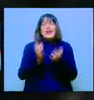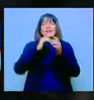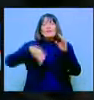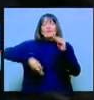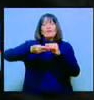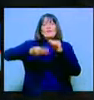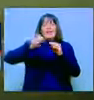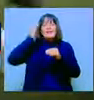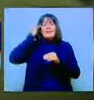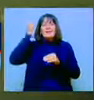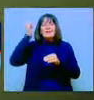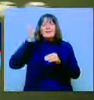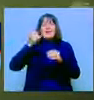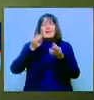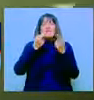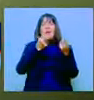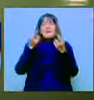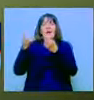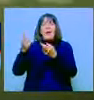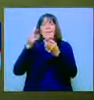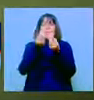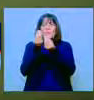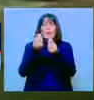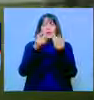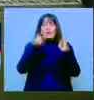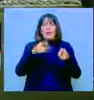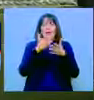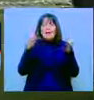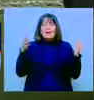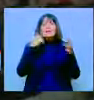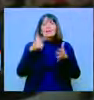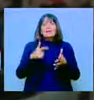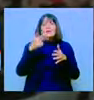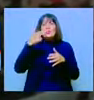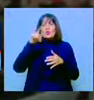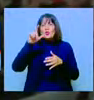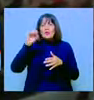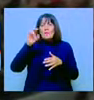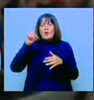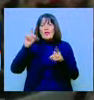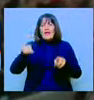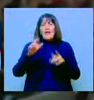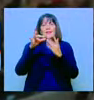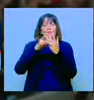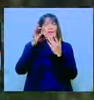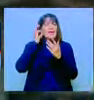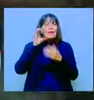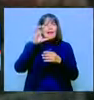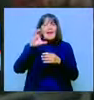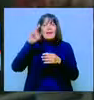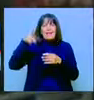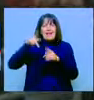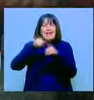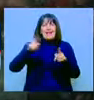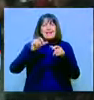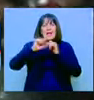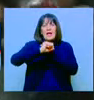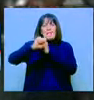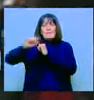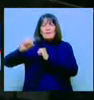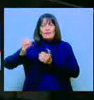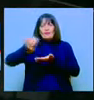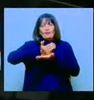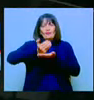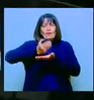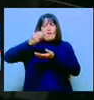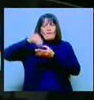iniciativas y donaciones para la población en general el cholo simeone junto a su esposa Carla Pereira iniciaron una campaña para recaudar